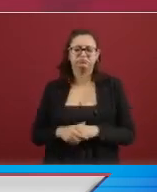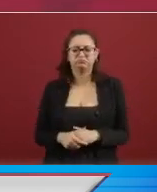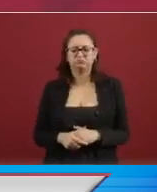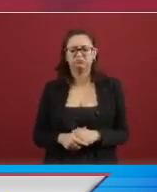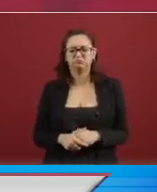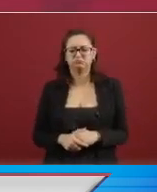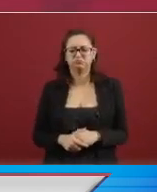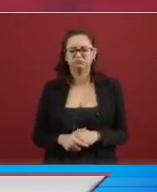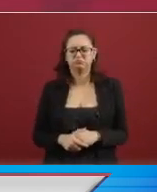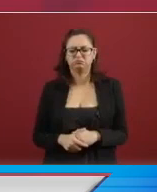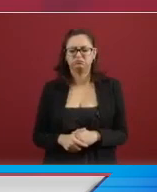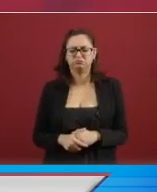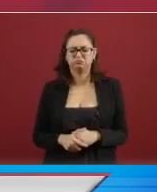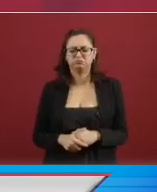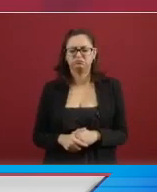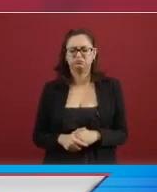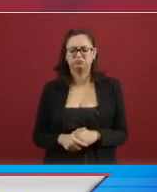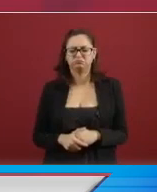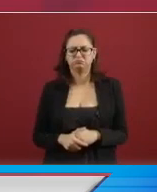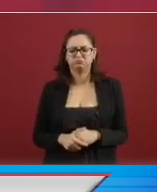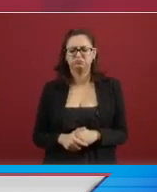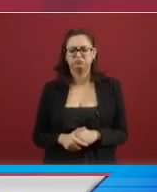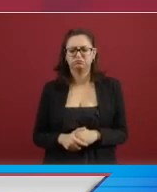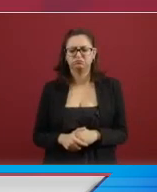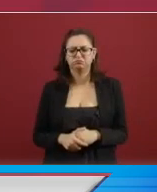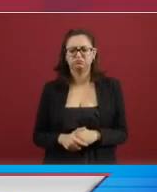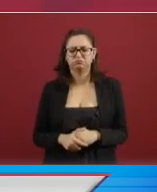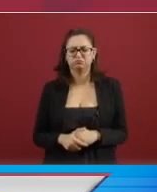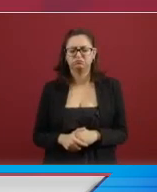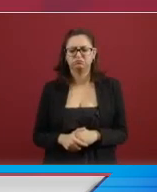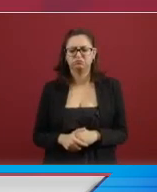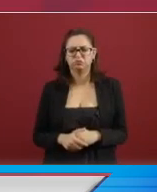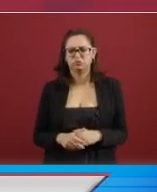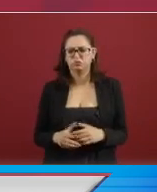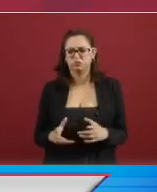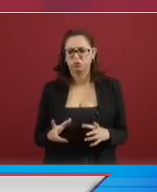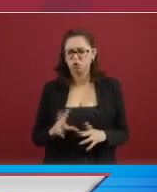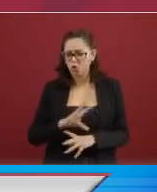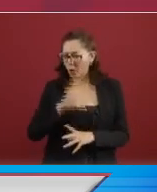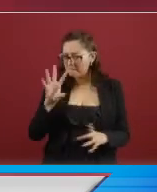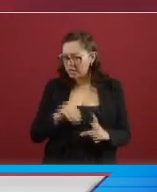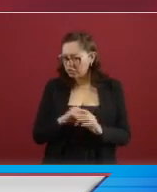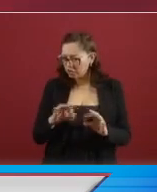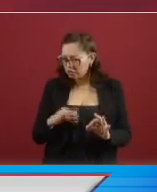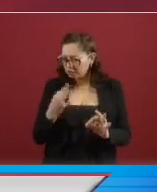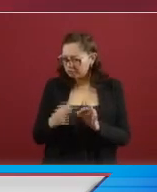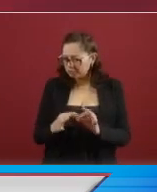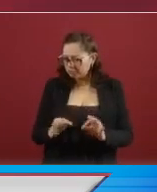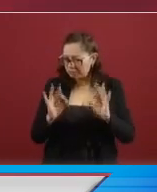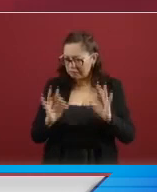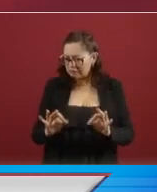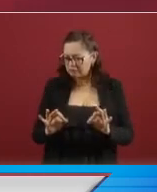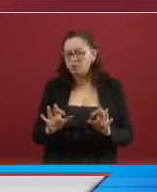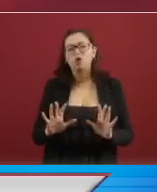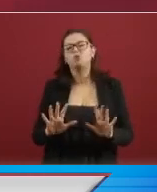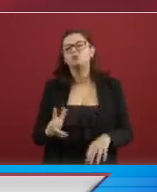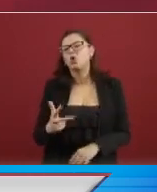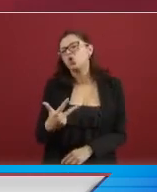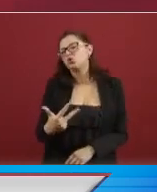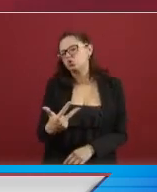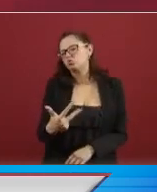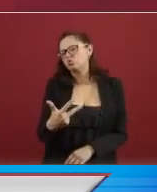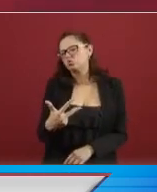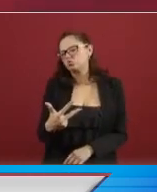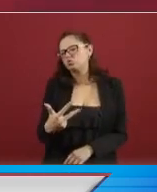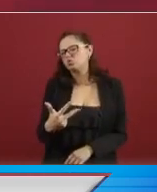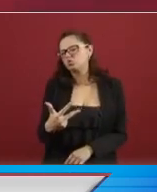dignidad de las personas. Es por esta razón que no se dio a conocer la solicitud del expresidente Calderón. El expresidente Fox solicitó de manera